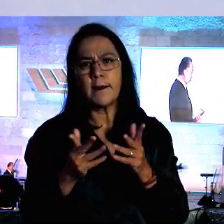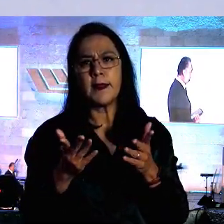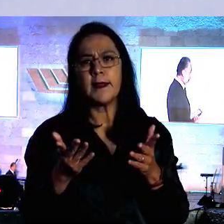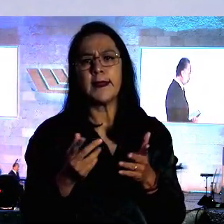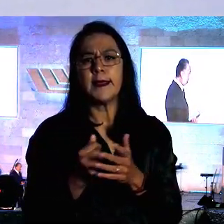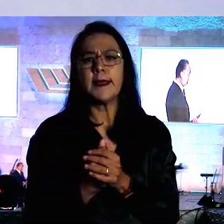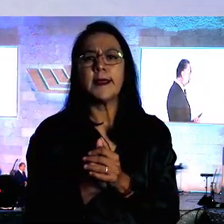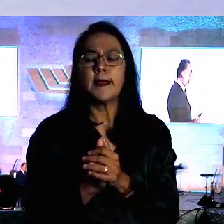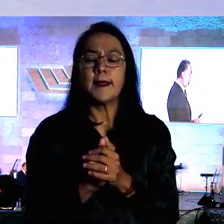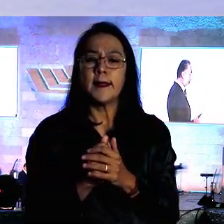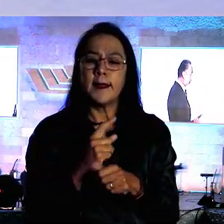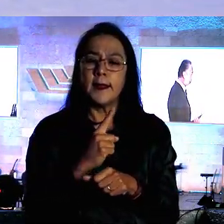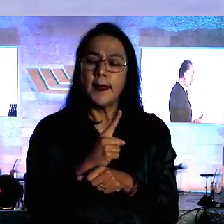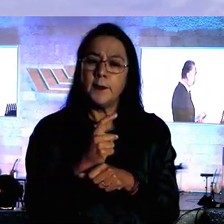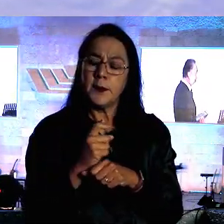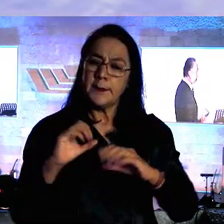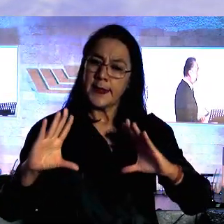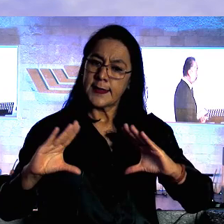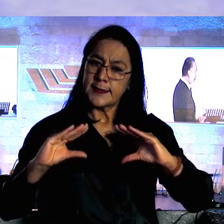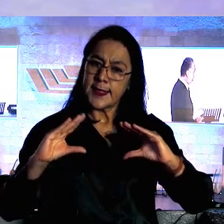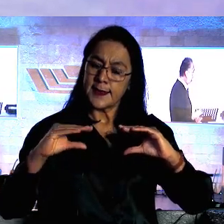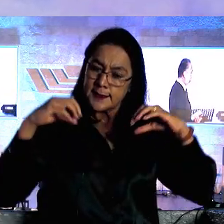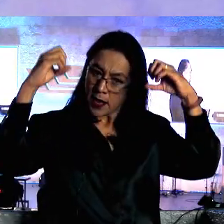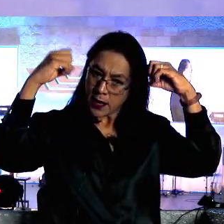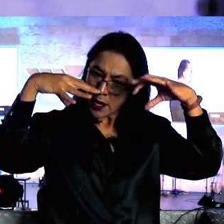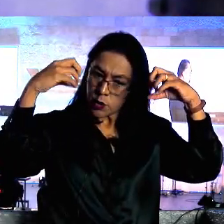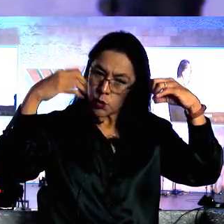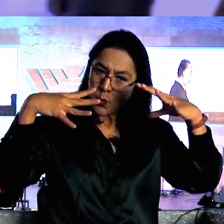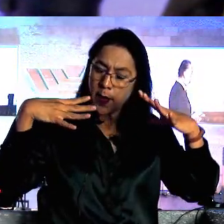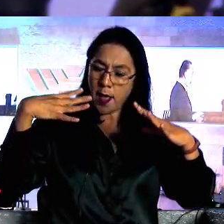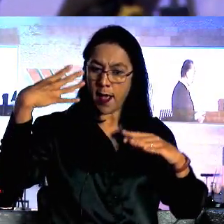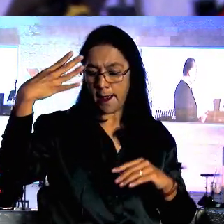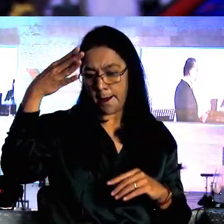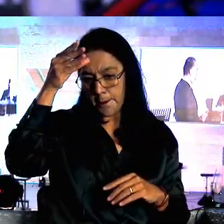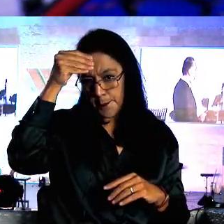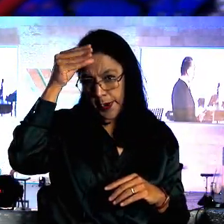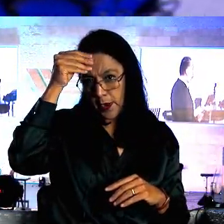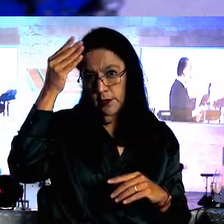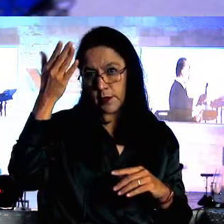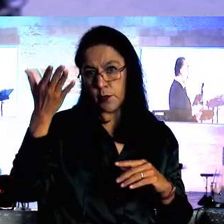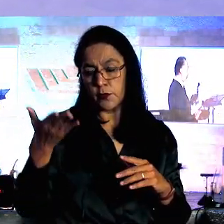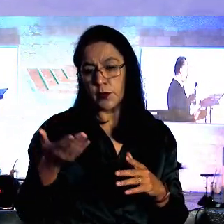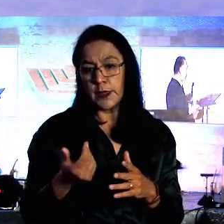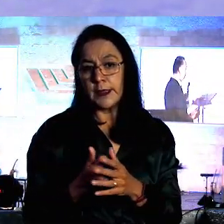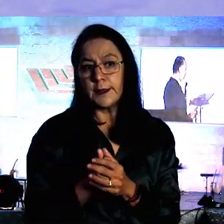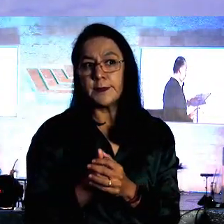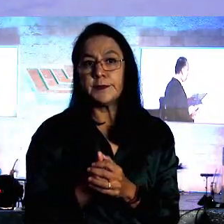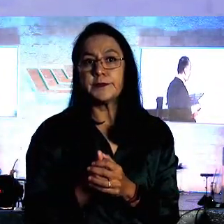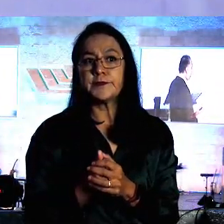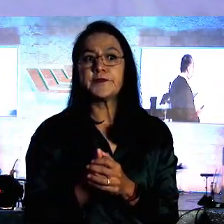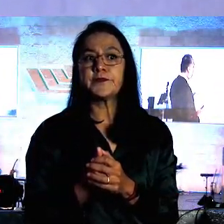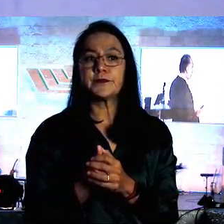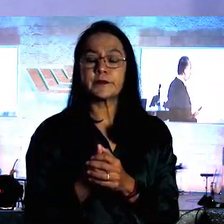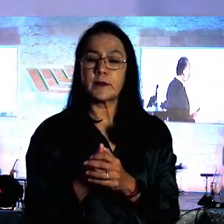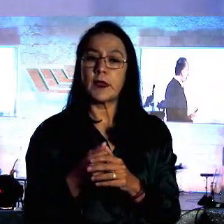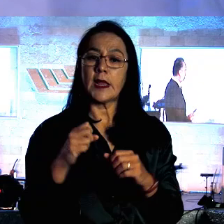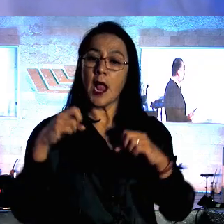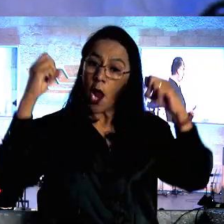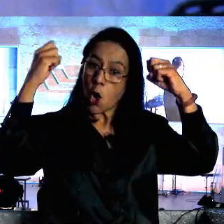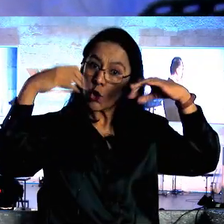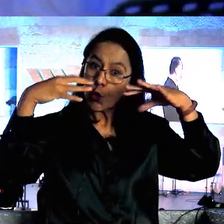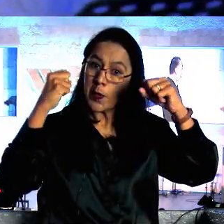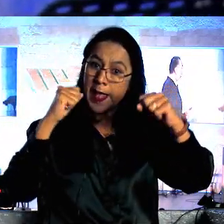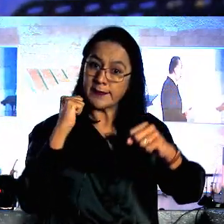la primera enseñanza sobre esta serie de las lluvias tempranas y la lluvia